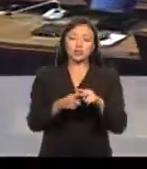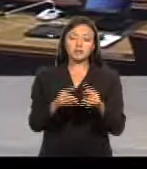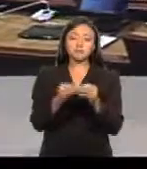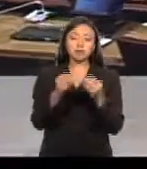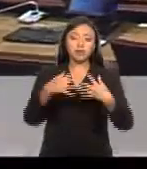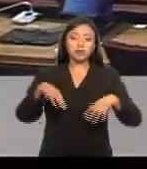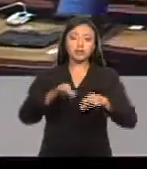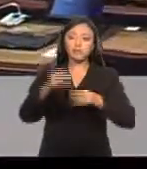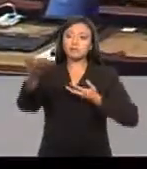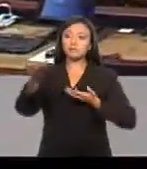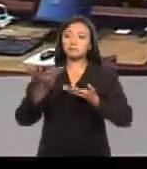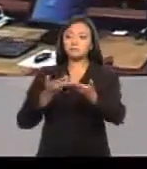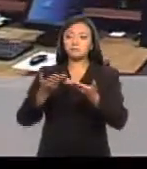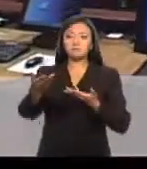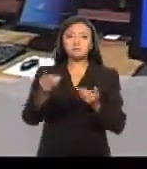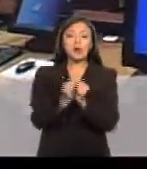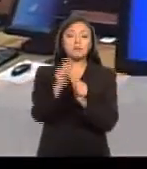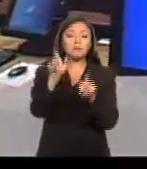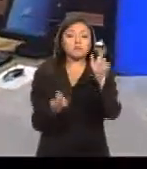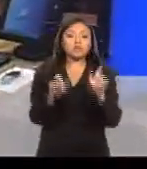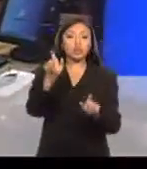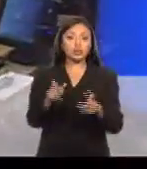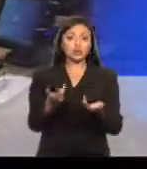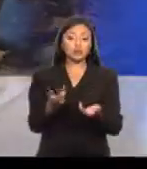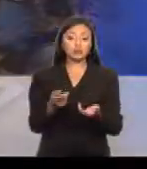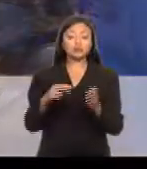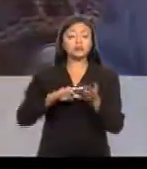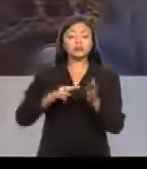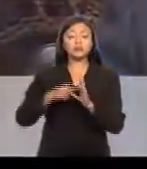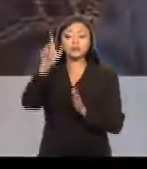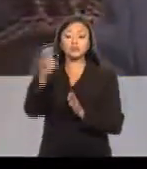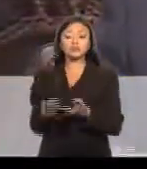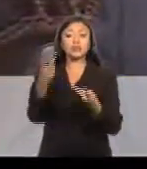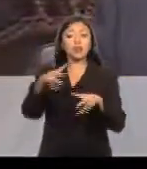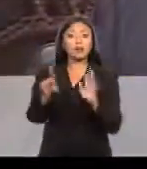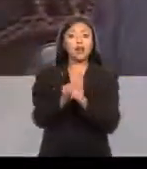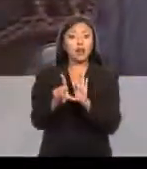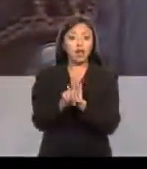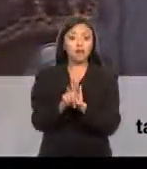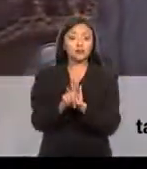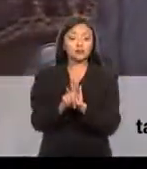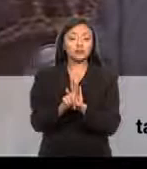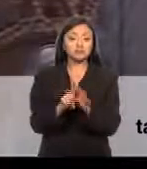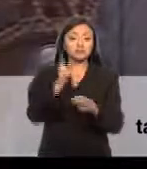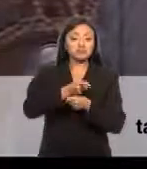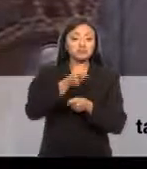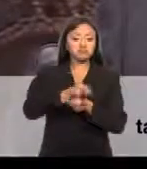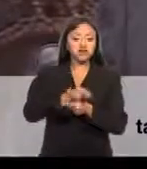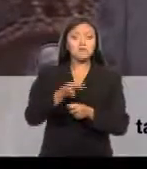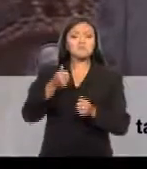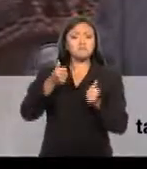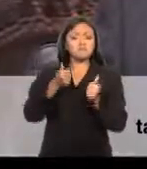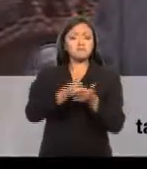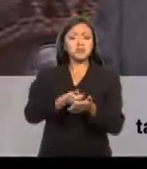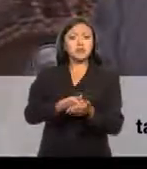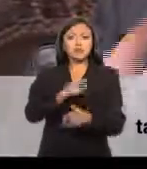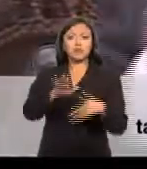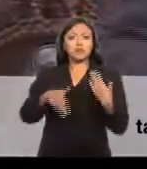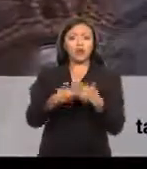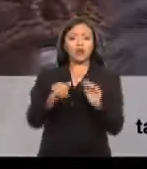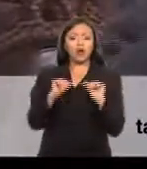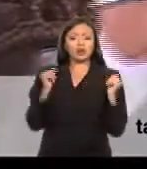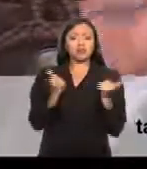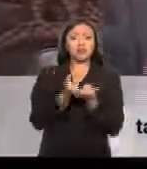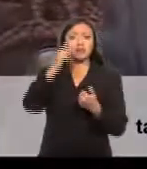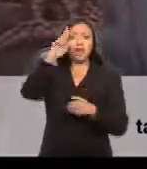otras herramientas que tenemos para interactuar con las personas. ¿Cómo con colegisla al ciudadano? Participando directamente, es decir, el propio pleno. Aquí